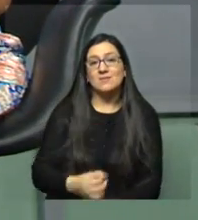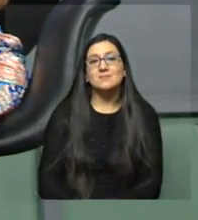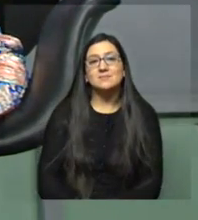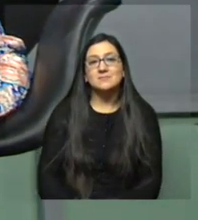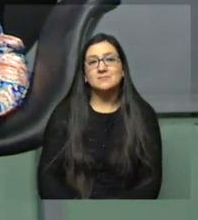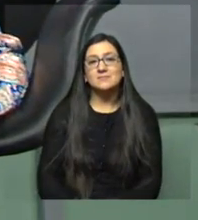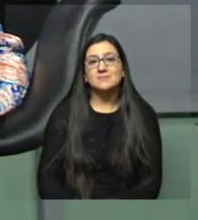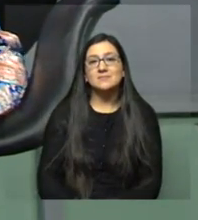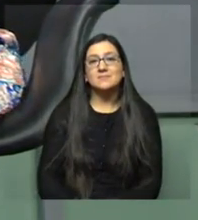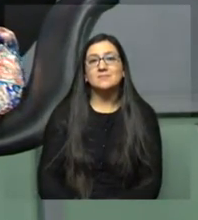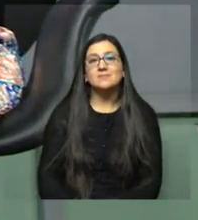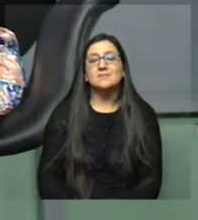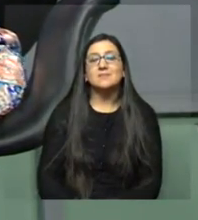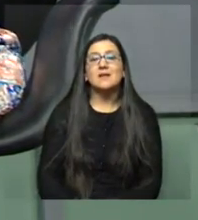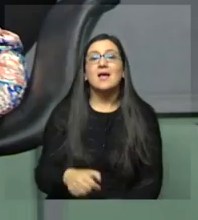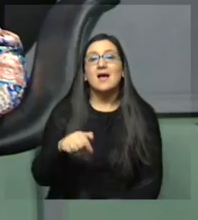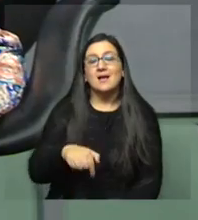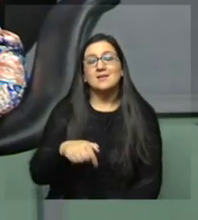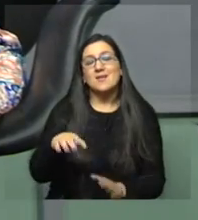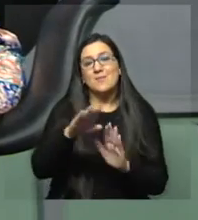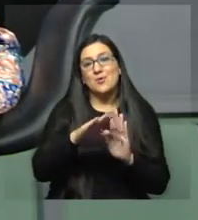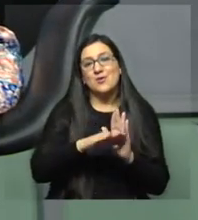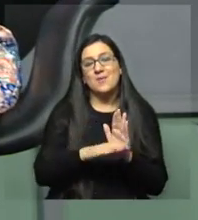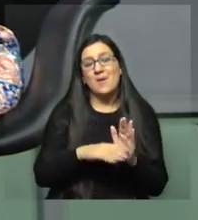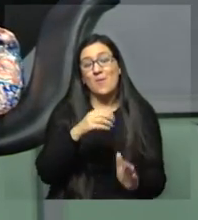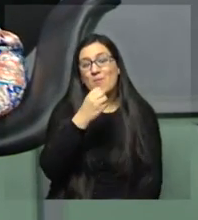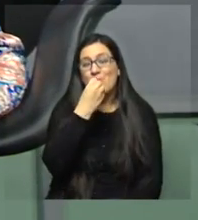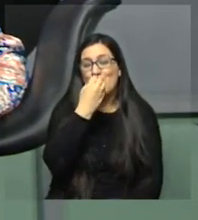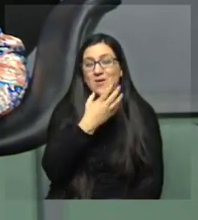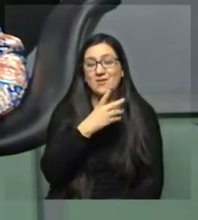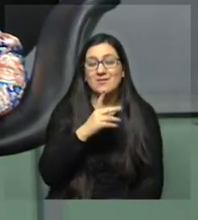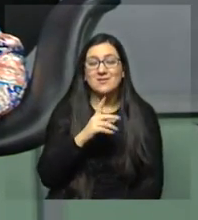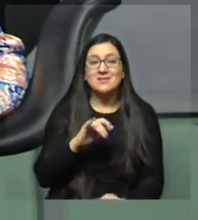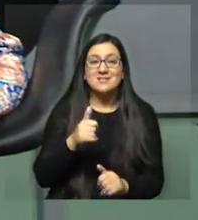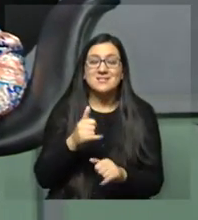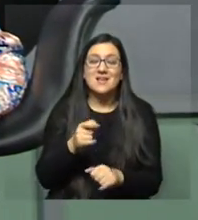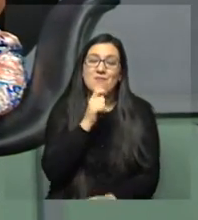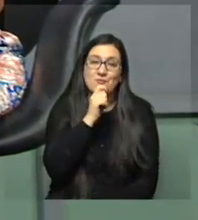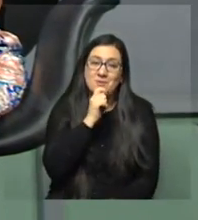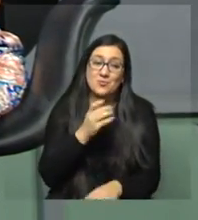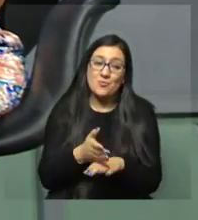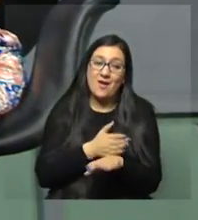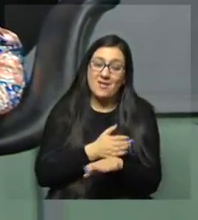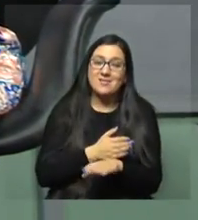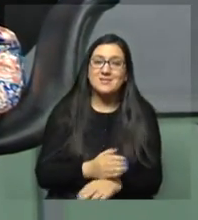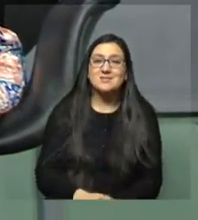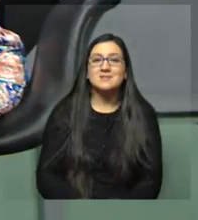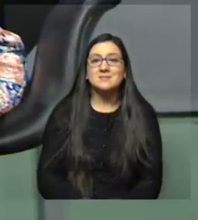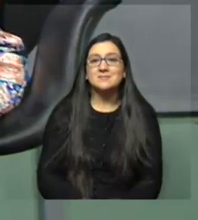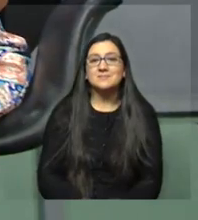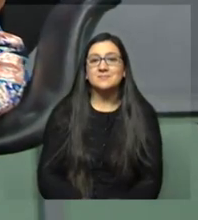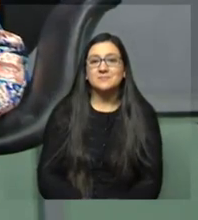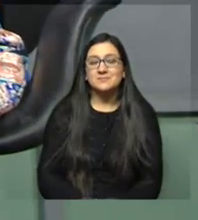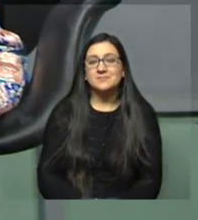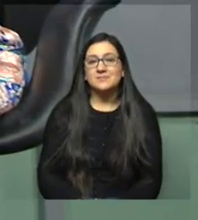el informativo. Pero te estoy diciendo Ciudad Viva. Te estoy hablando del programa Estrella, ¿no? Estuvo también la semana. Lo vi en MBD Noticias también.